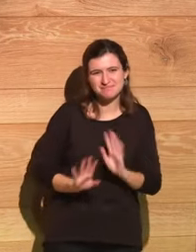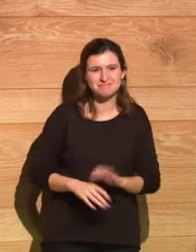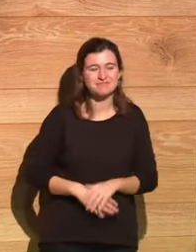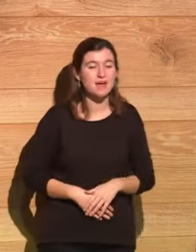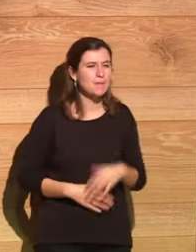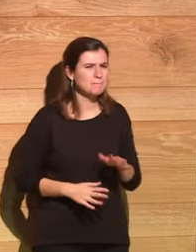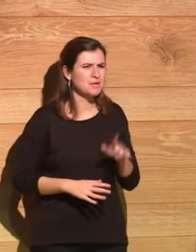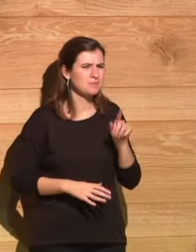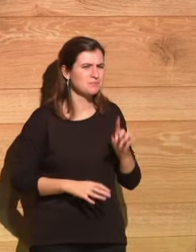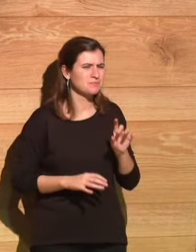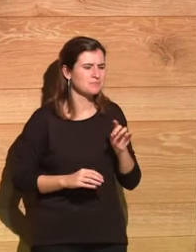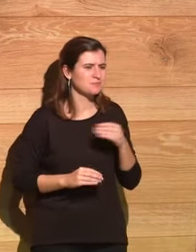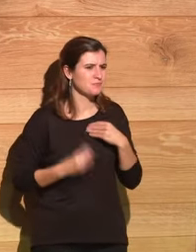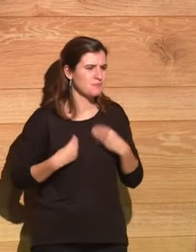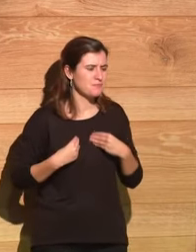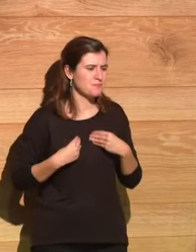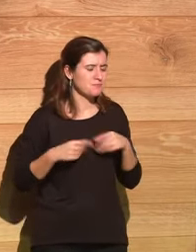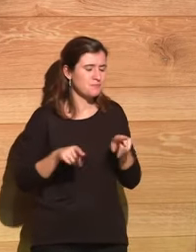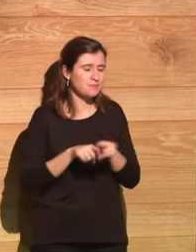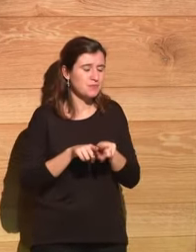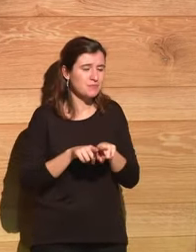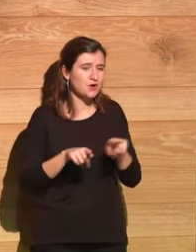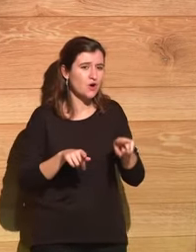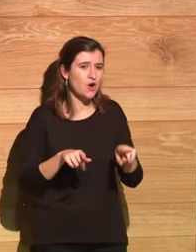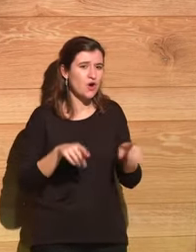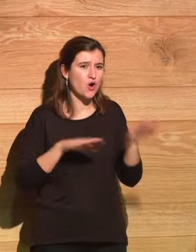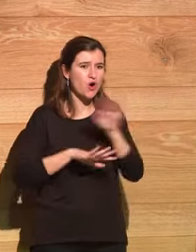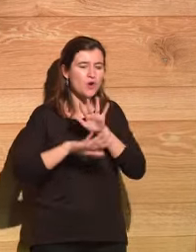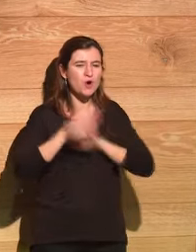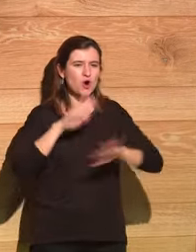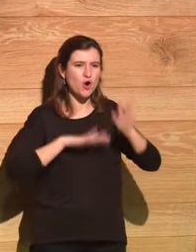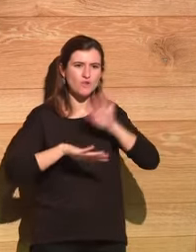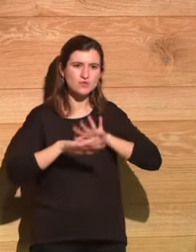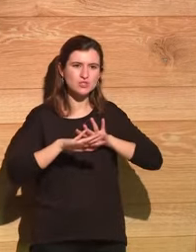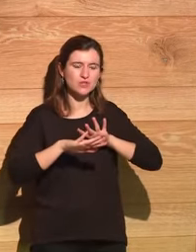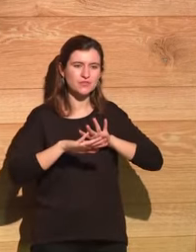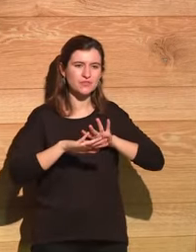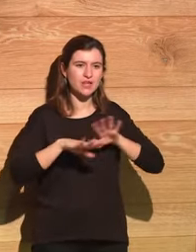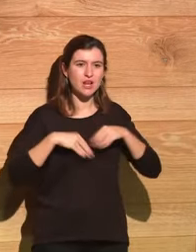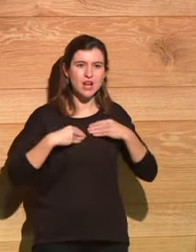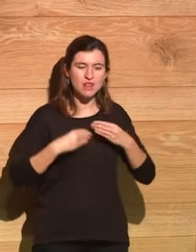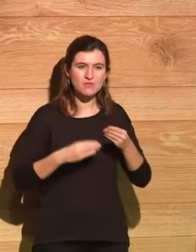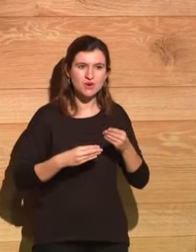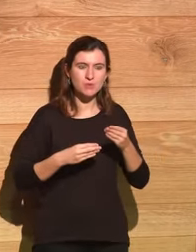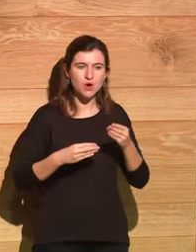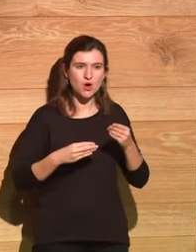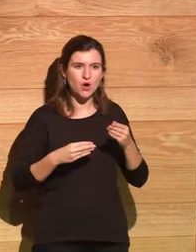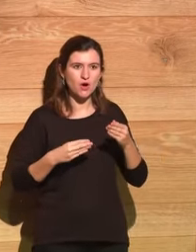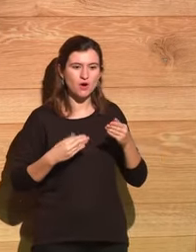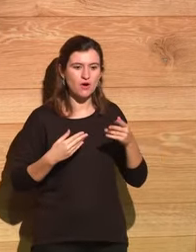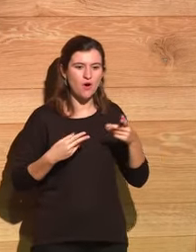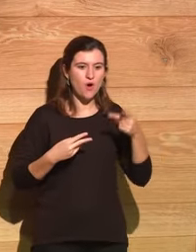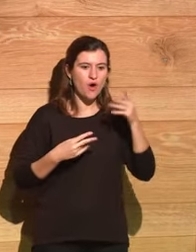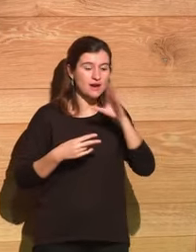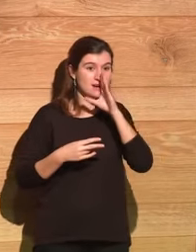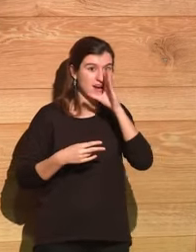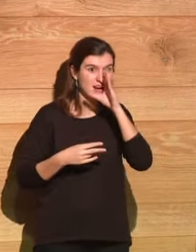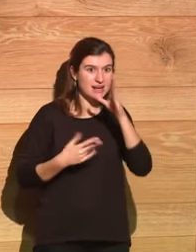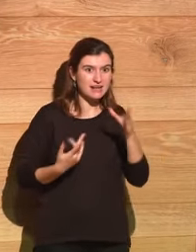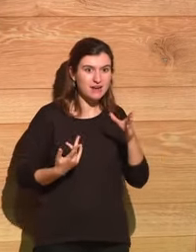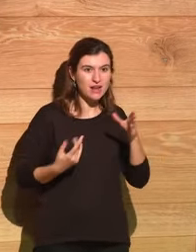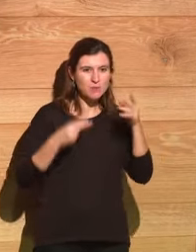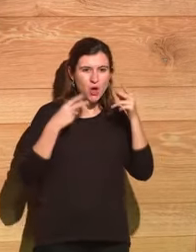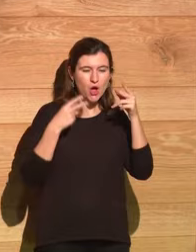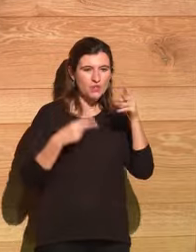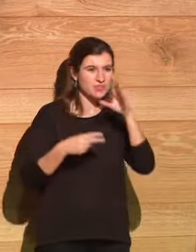una celebración de la confusión. Sí. Si uno se fija lo que es un carnaval, un Saturnal, no es solamente que uno se disfrace de otra cosa, sino que es